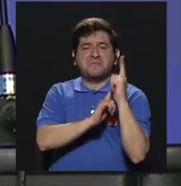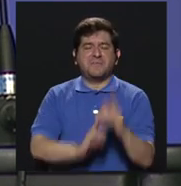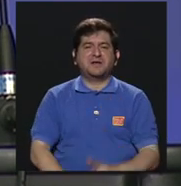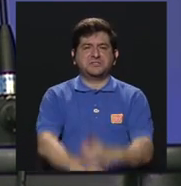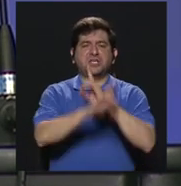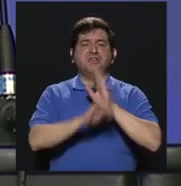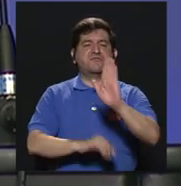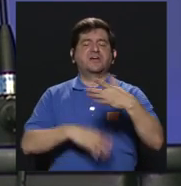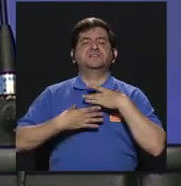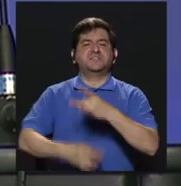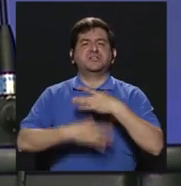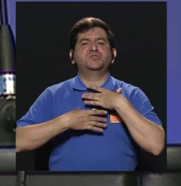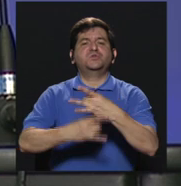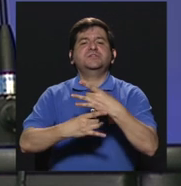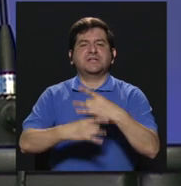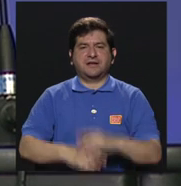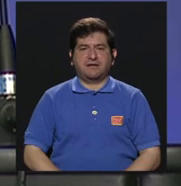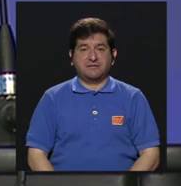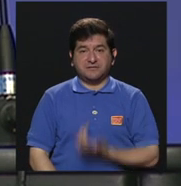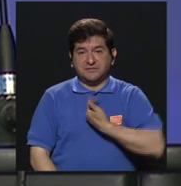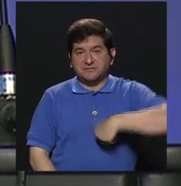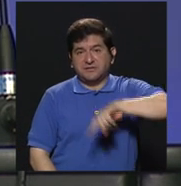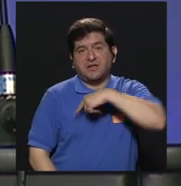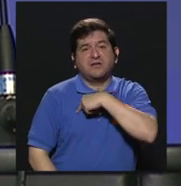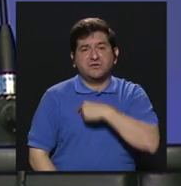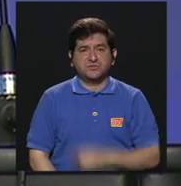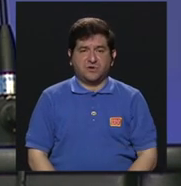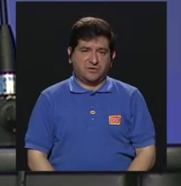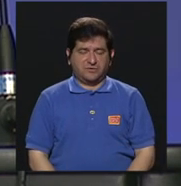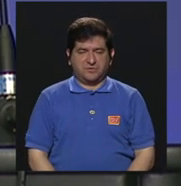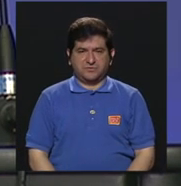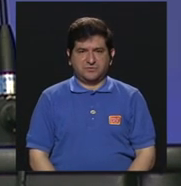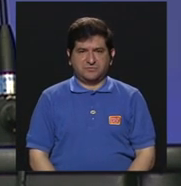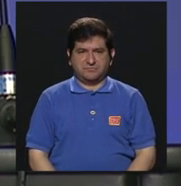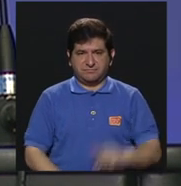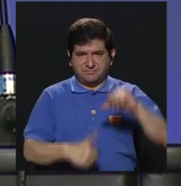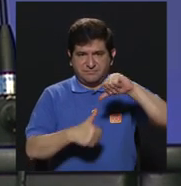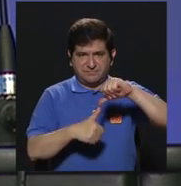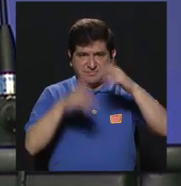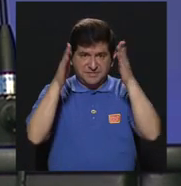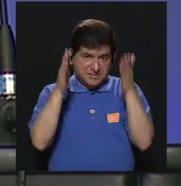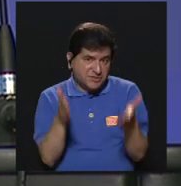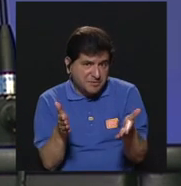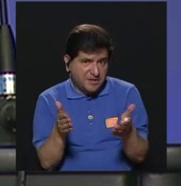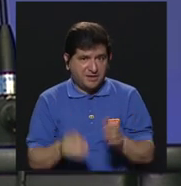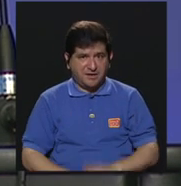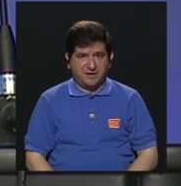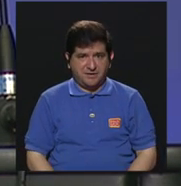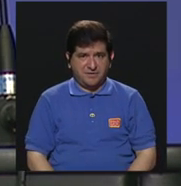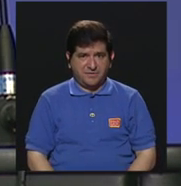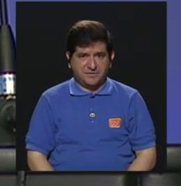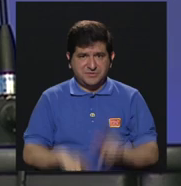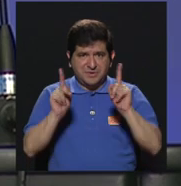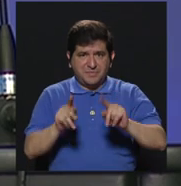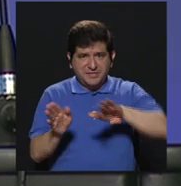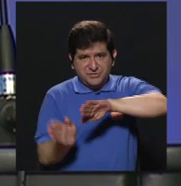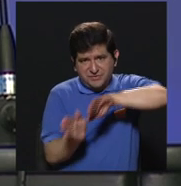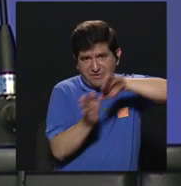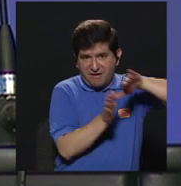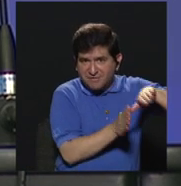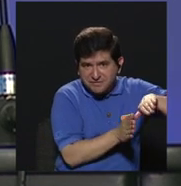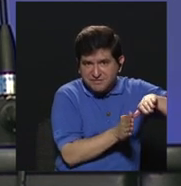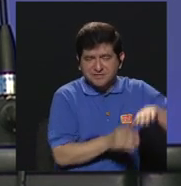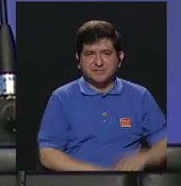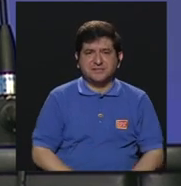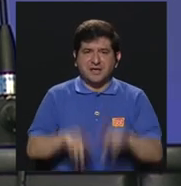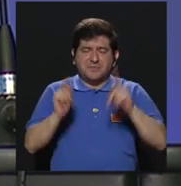de sus intereses, y nosotros, los centroamericanos, los desplazados,